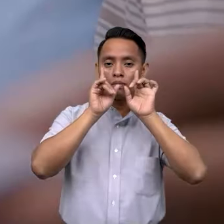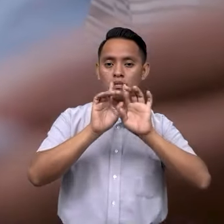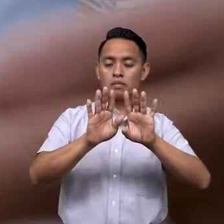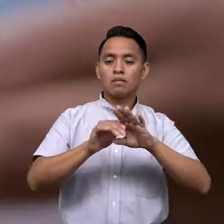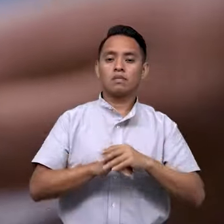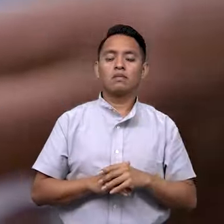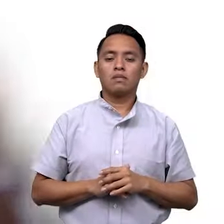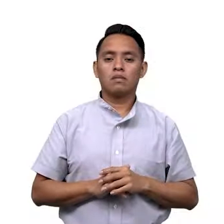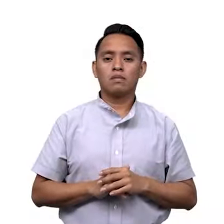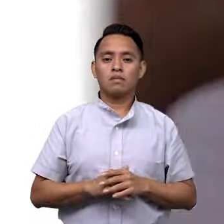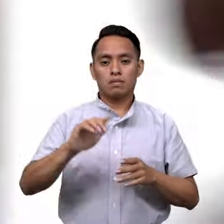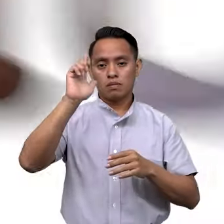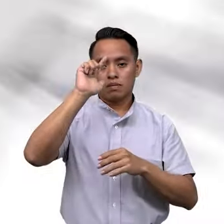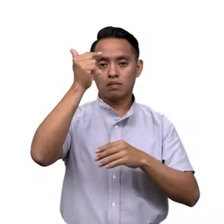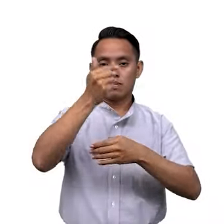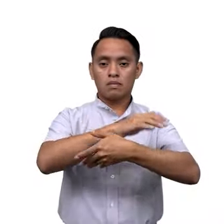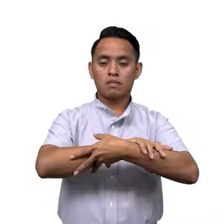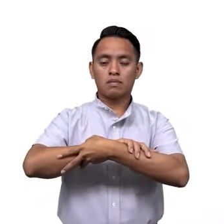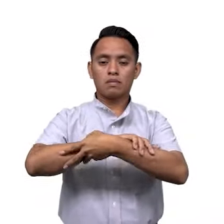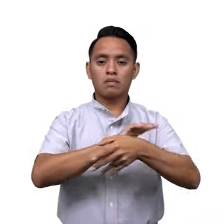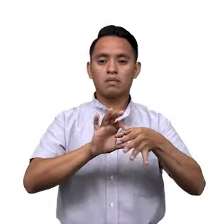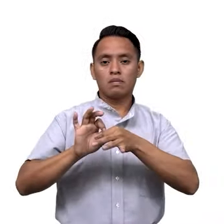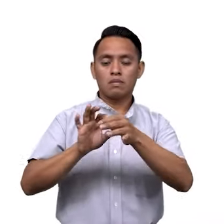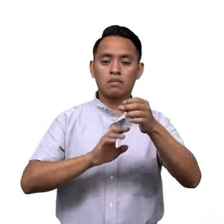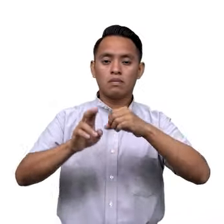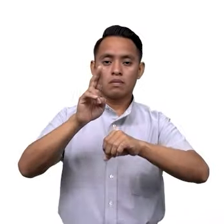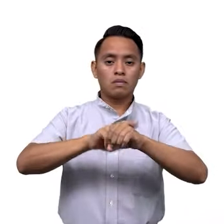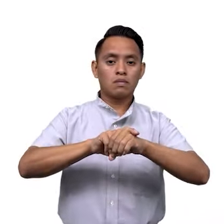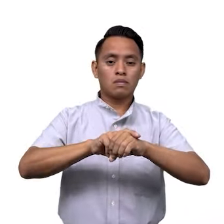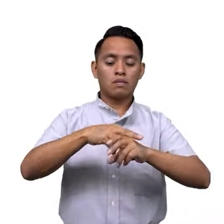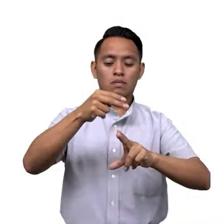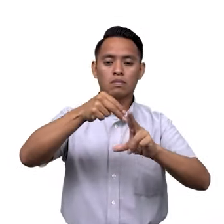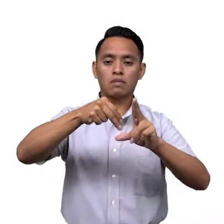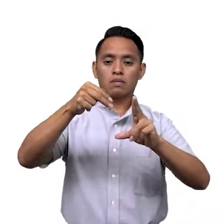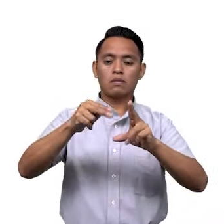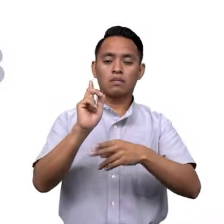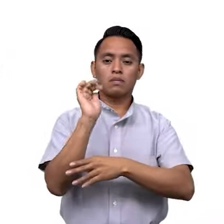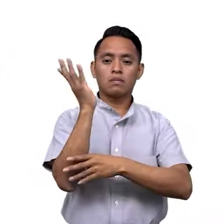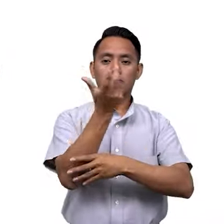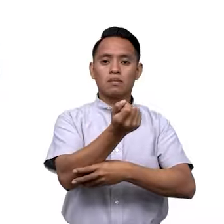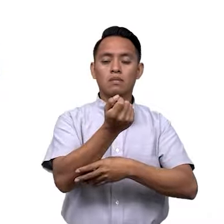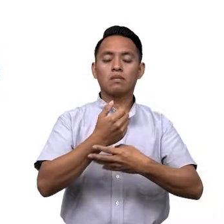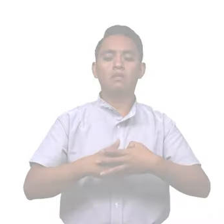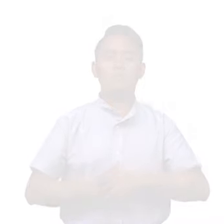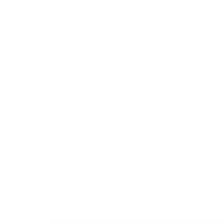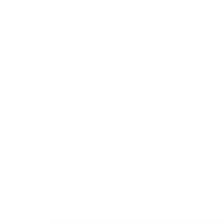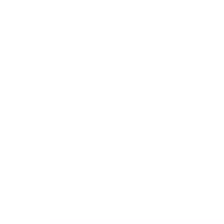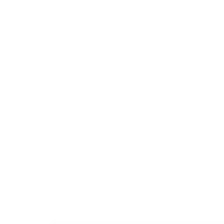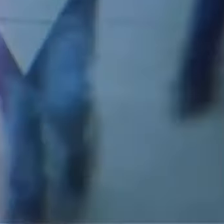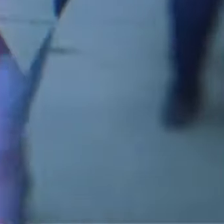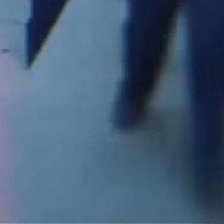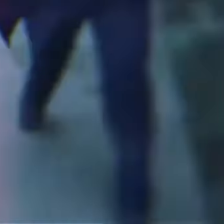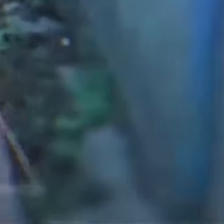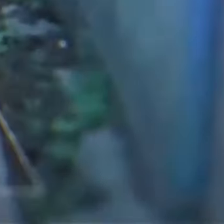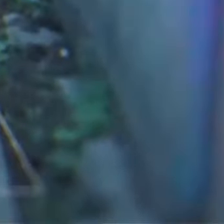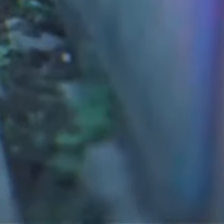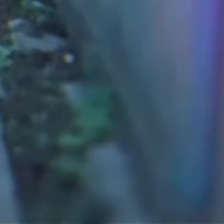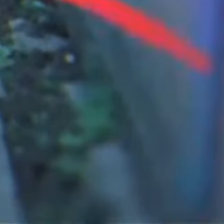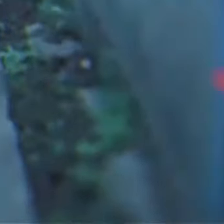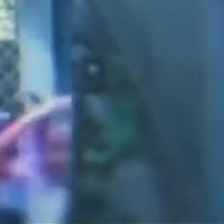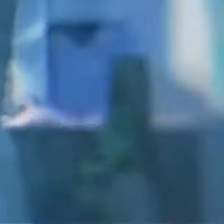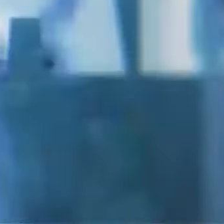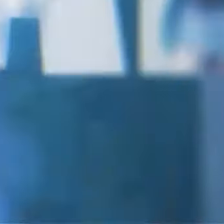seguridad. Gobierno de Reconciliación y Unidad Nacional. SINAPRED somos todos.